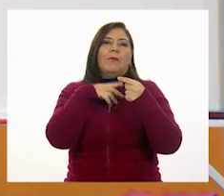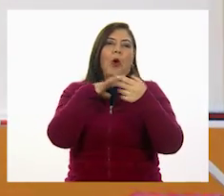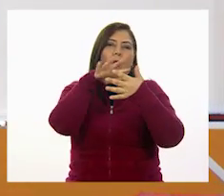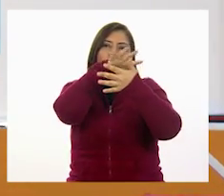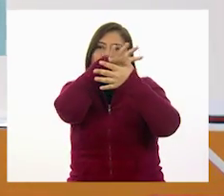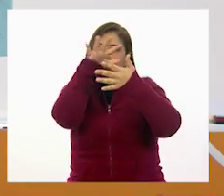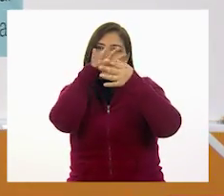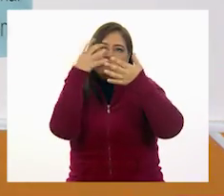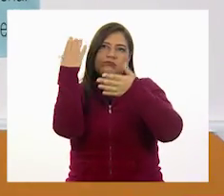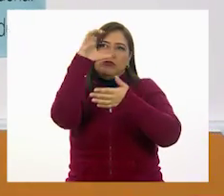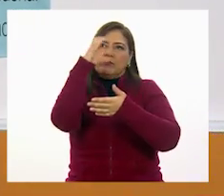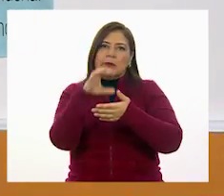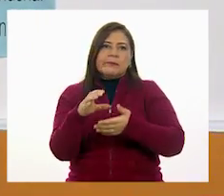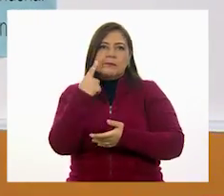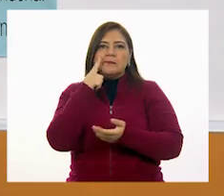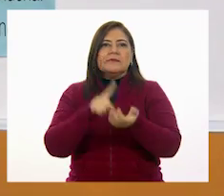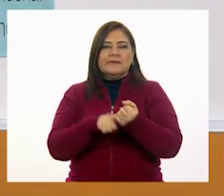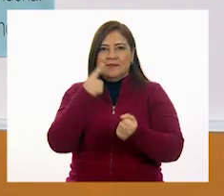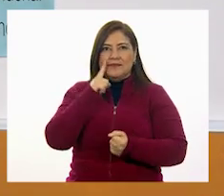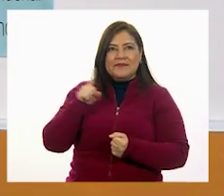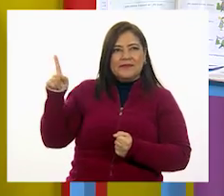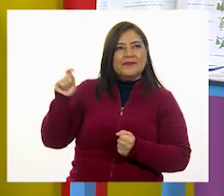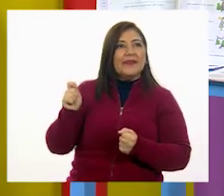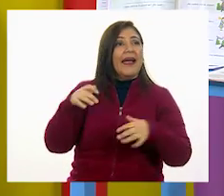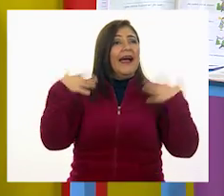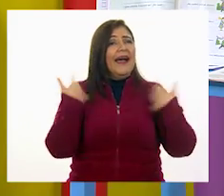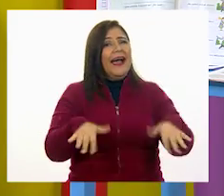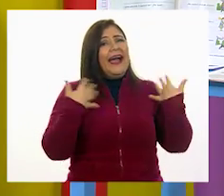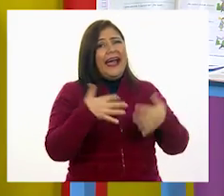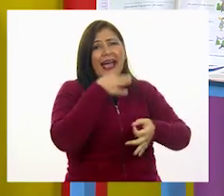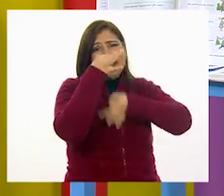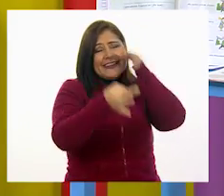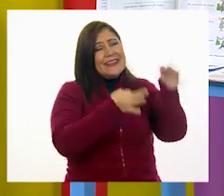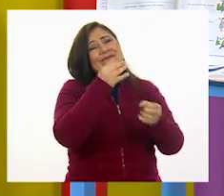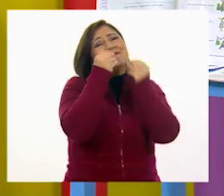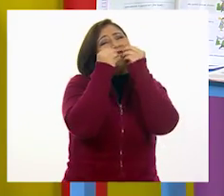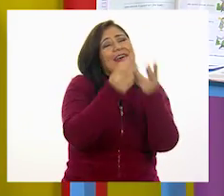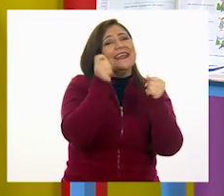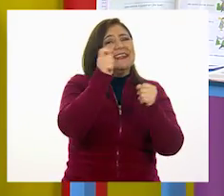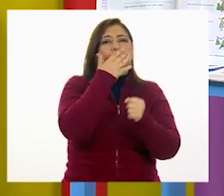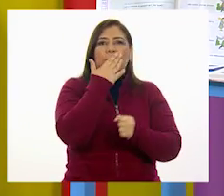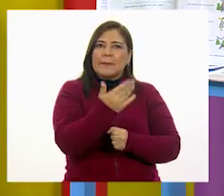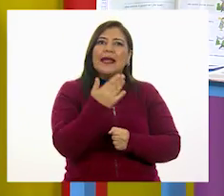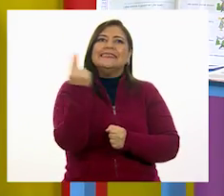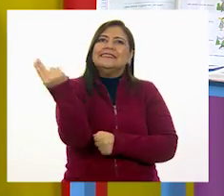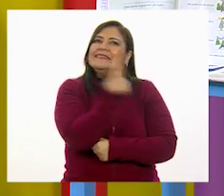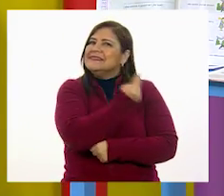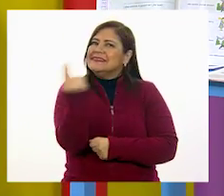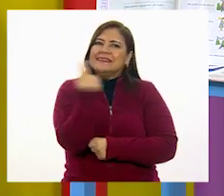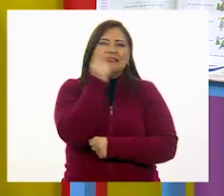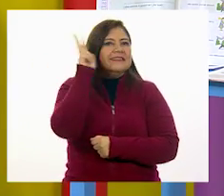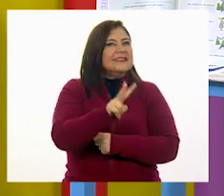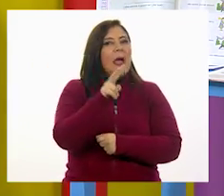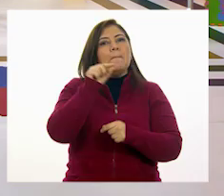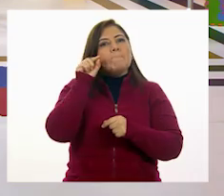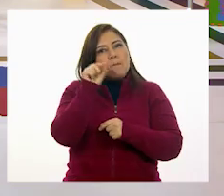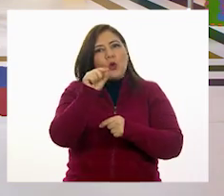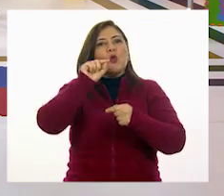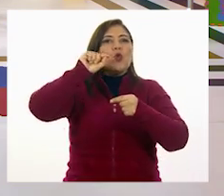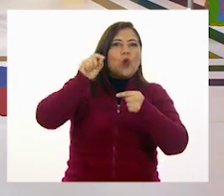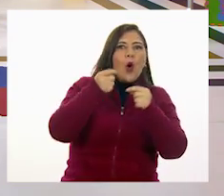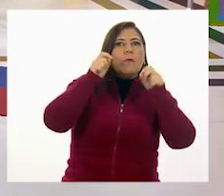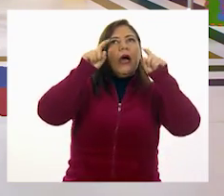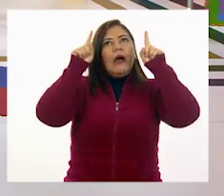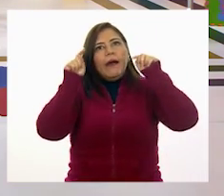textos. ¡Tarán! ¡Ay, qué gran noticia, profe Ramiro! Es una excelente noticia. Necesitamos mucho los signos de puntuación. Son